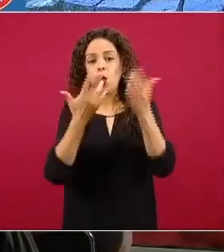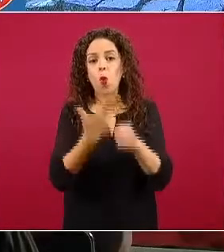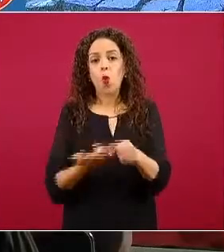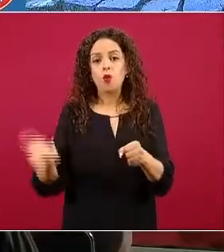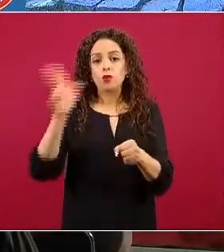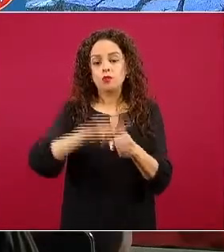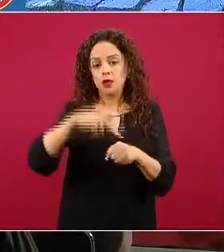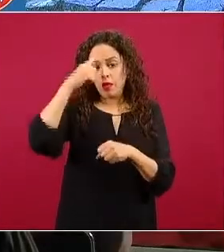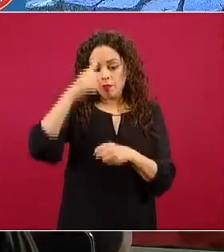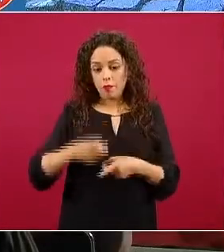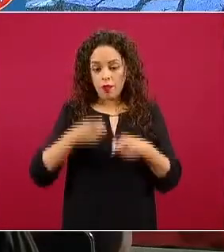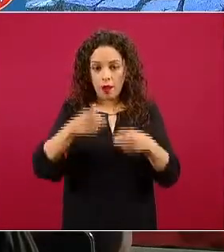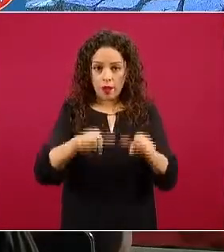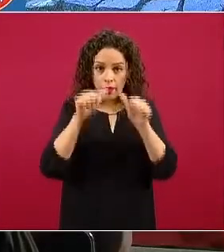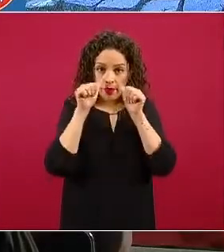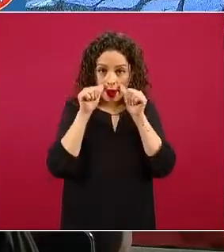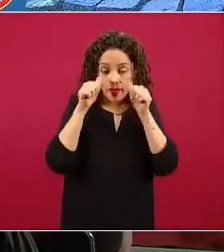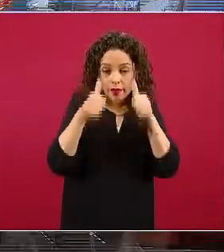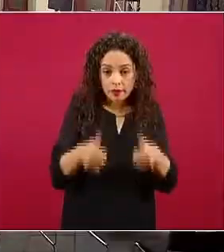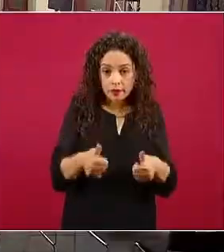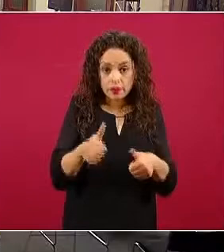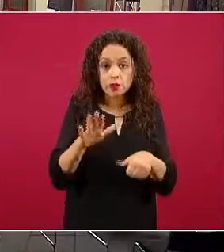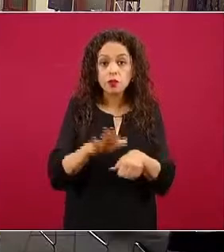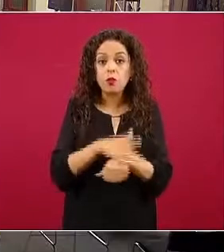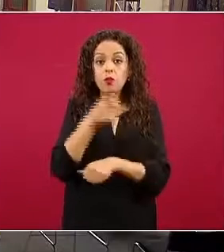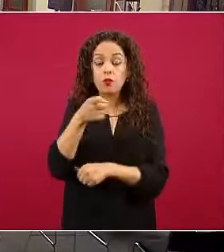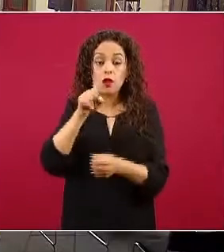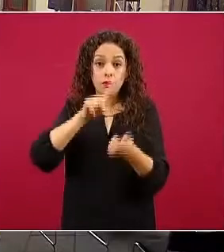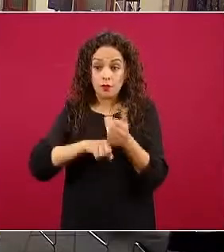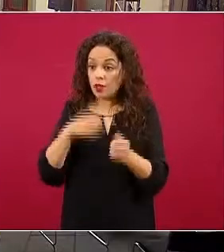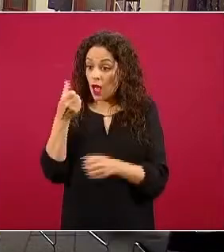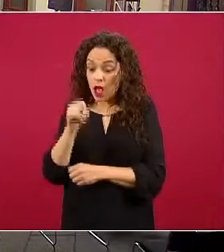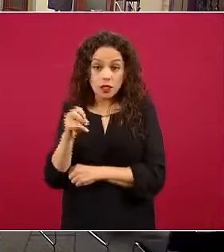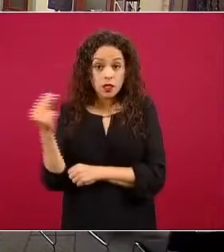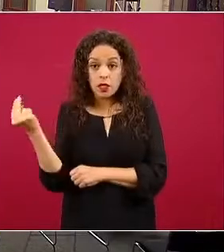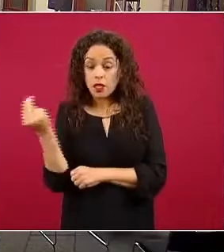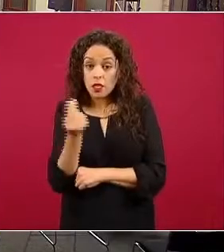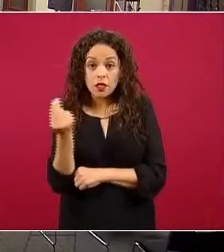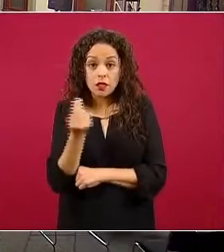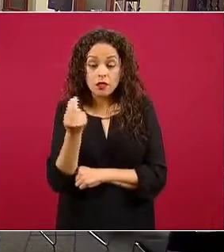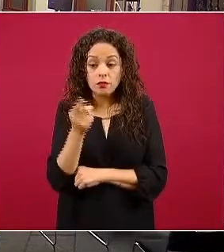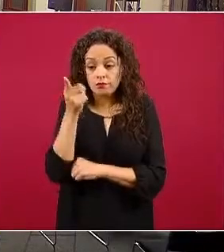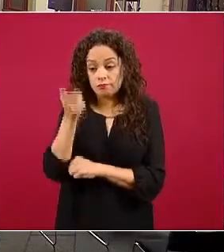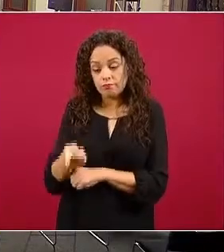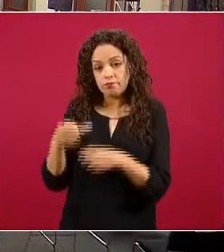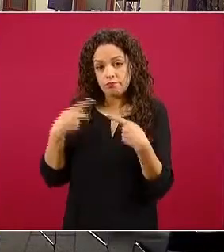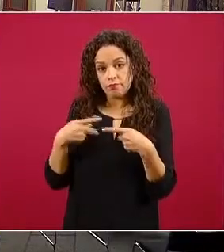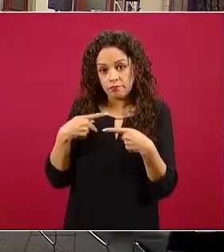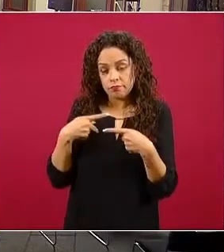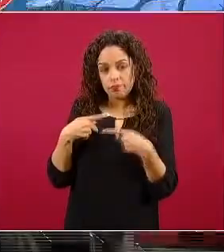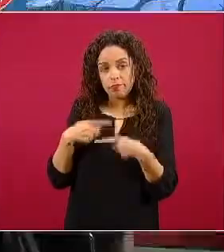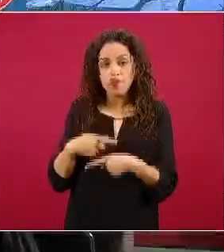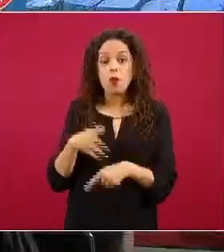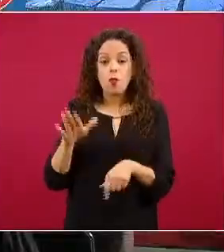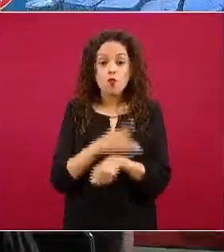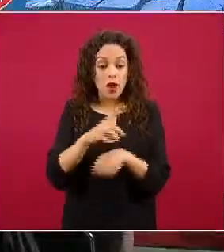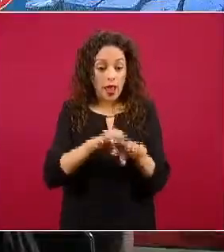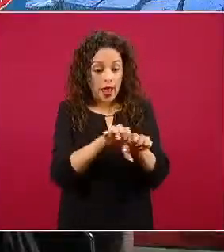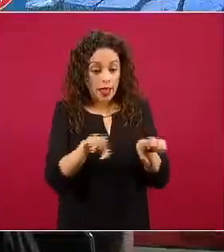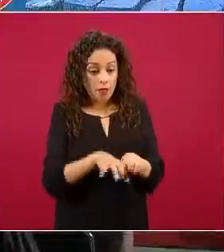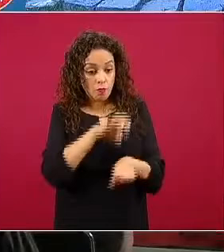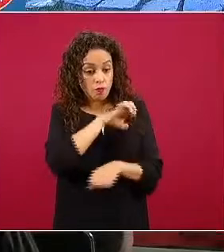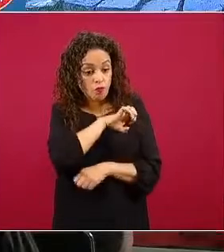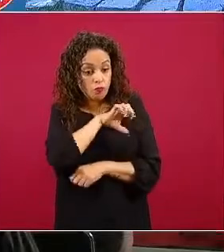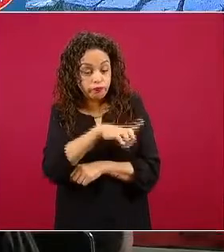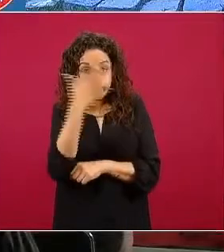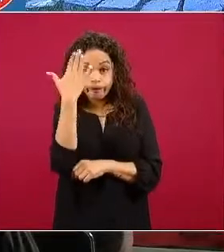atención, porque así lo ameritaba después de que la brigada especializada